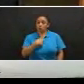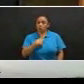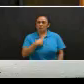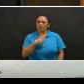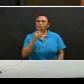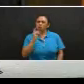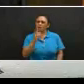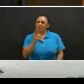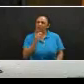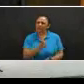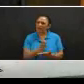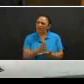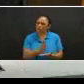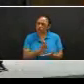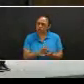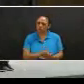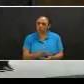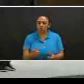Dios.